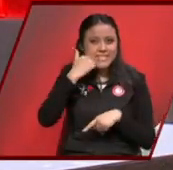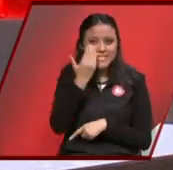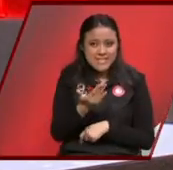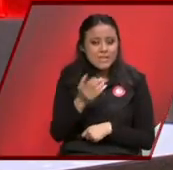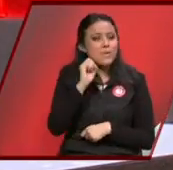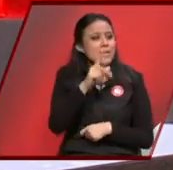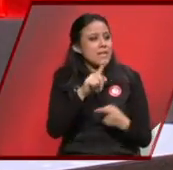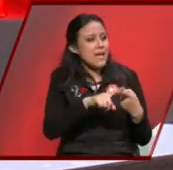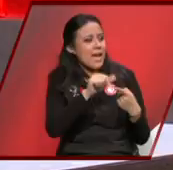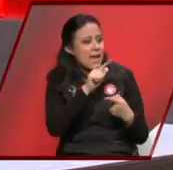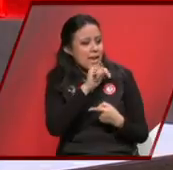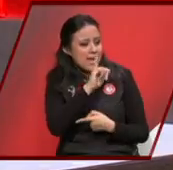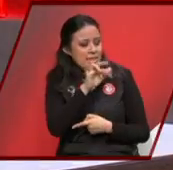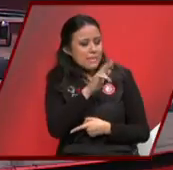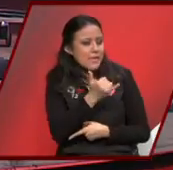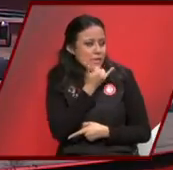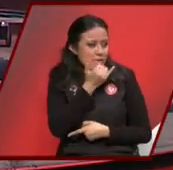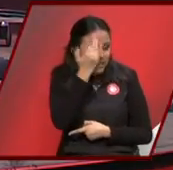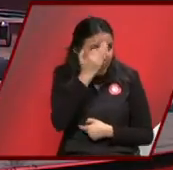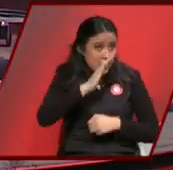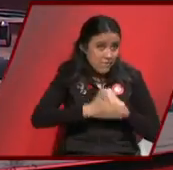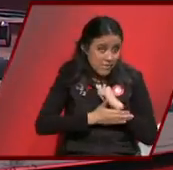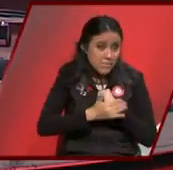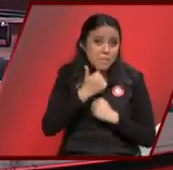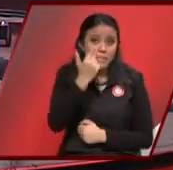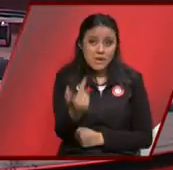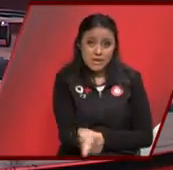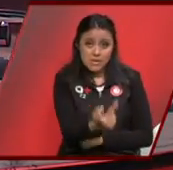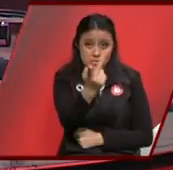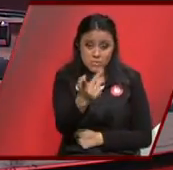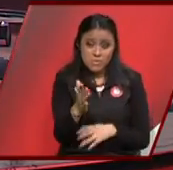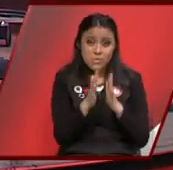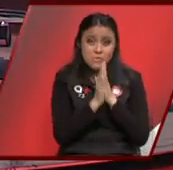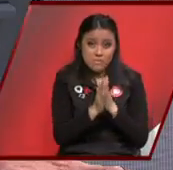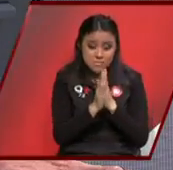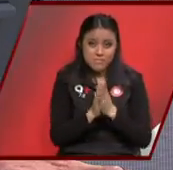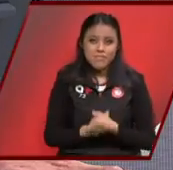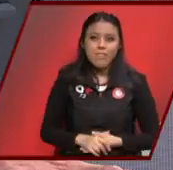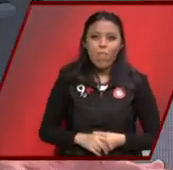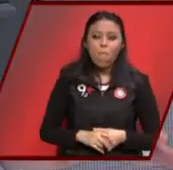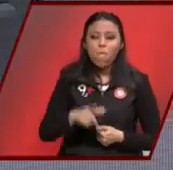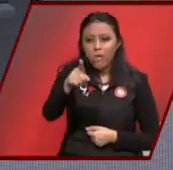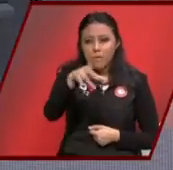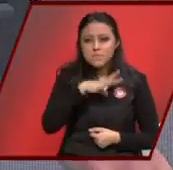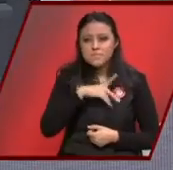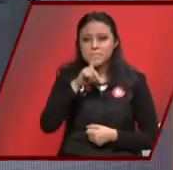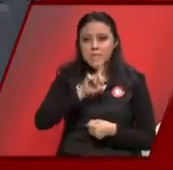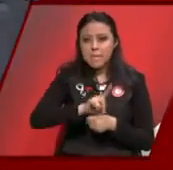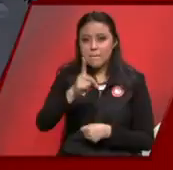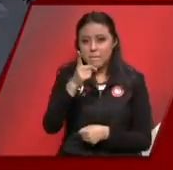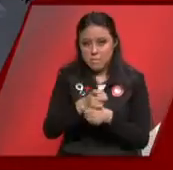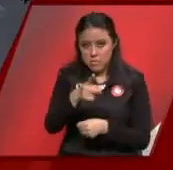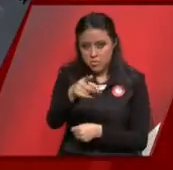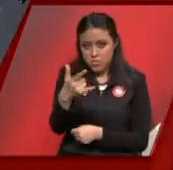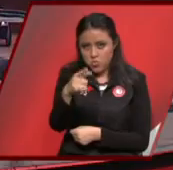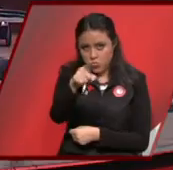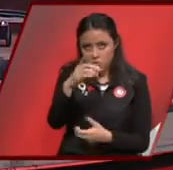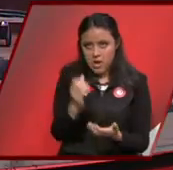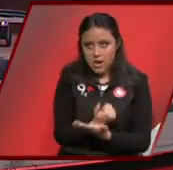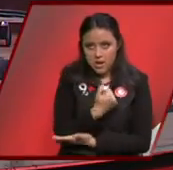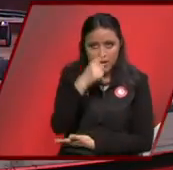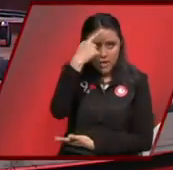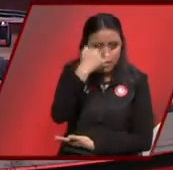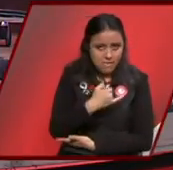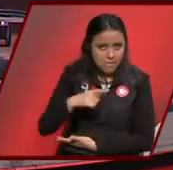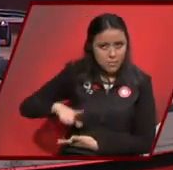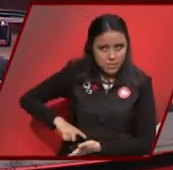incluso. Alejandra, el tiempo está sobre nosotros. Yo sé. Una pregunta rápida antes de despedirle. Usted el día primero es jefa. Así va a